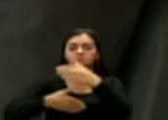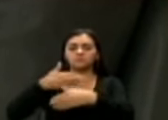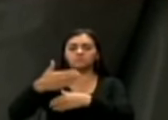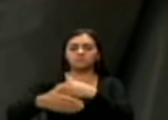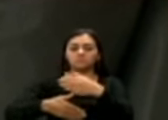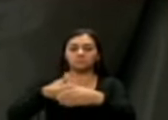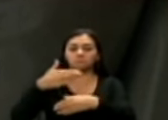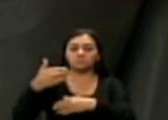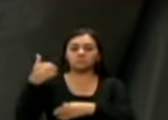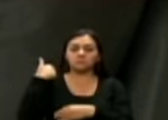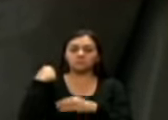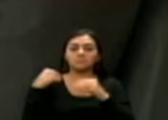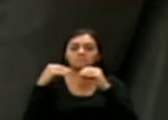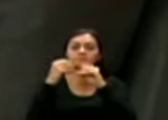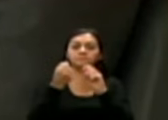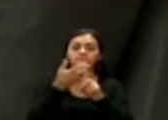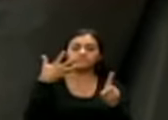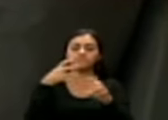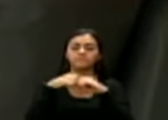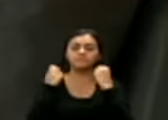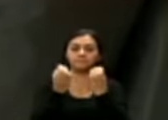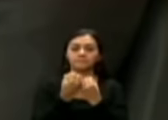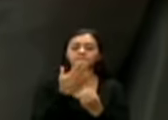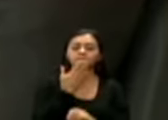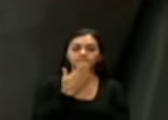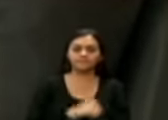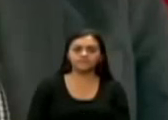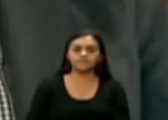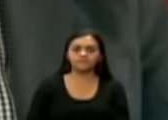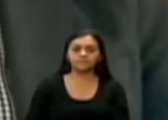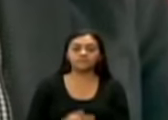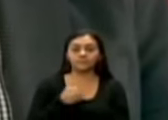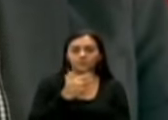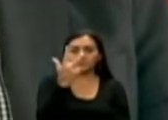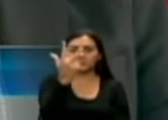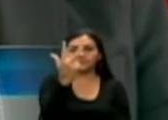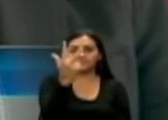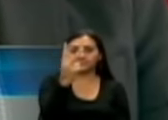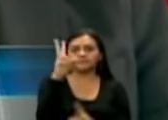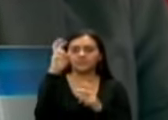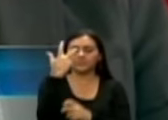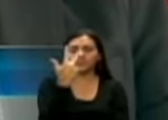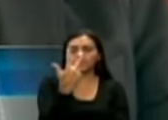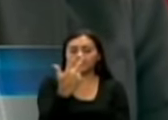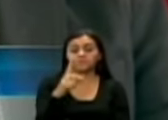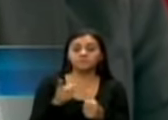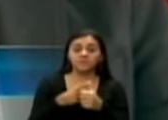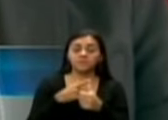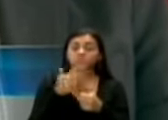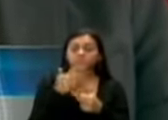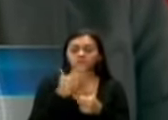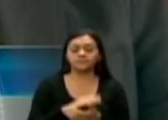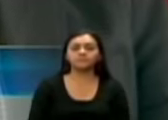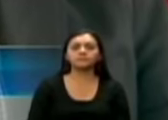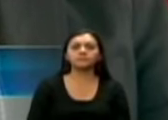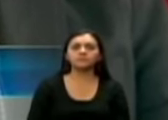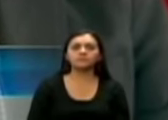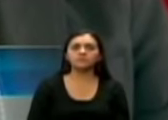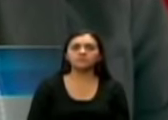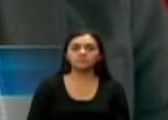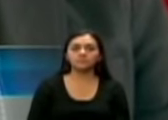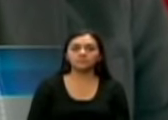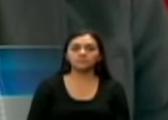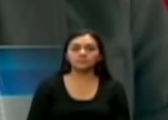progresistas que han tenido un fuerte impacto en la sociedad? Yo señalaría 3 elementos. En primer lugar, el hecho de